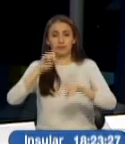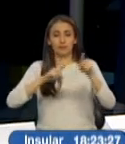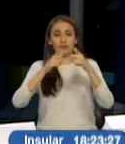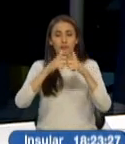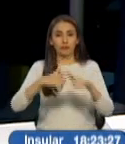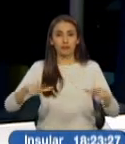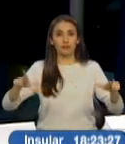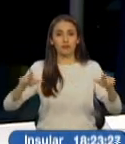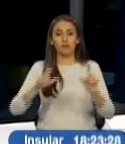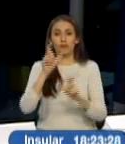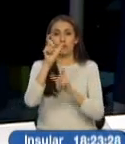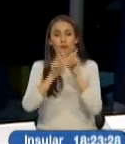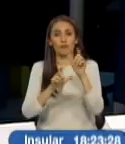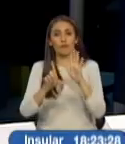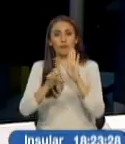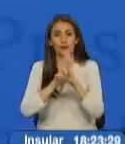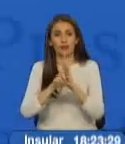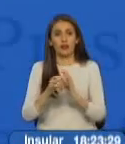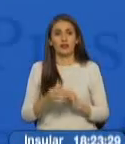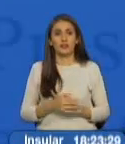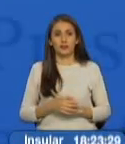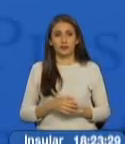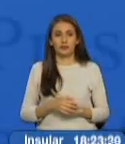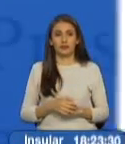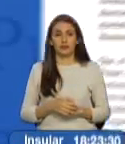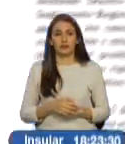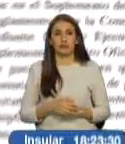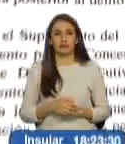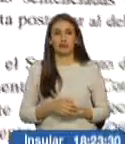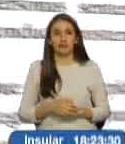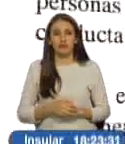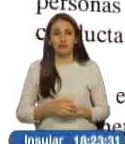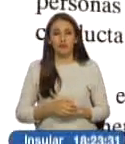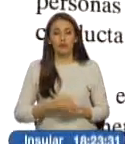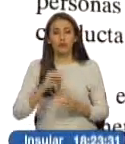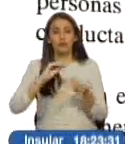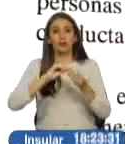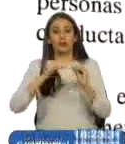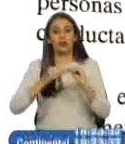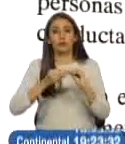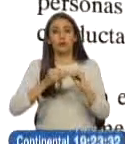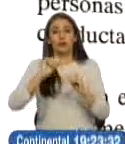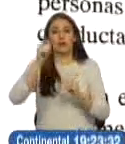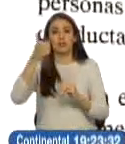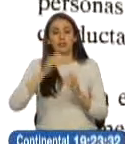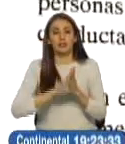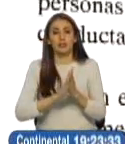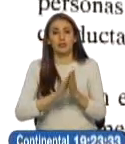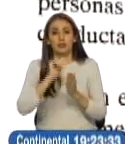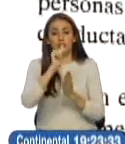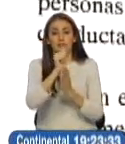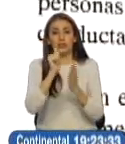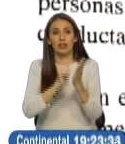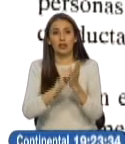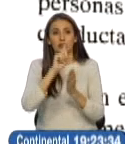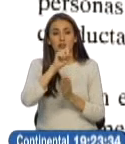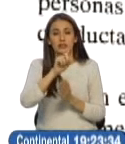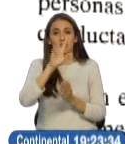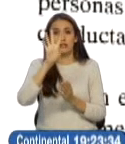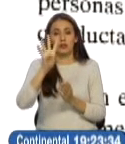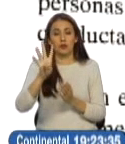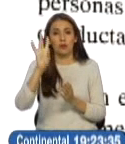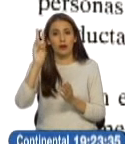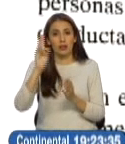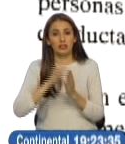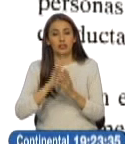los requisitos de ley para hacerlo. Considerando el numeral 18 del artículo 147 de la Carta Magna, el hasta antes del 24